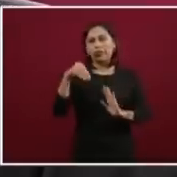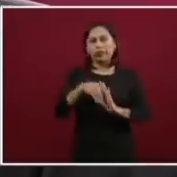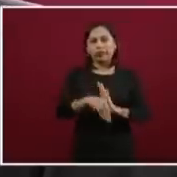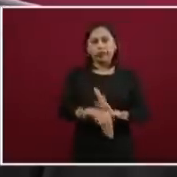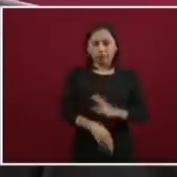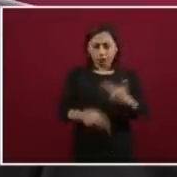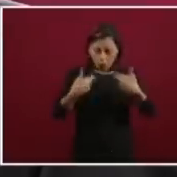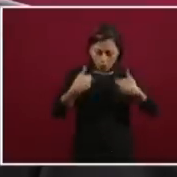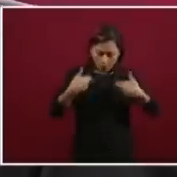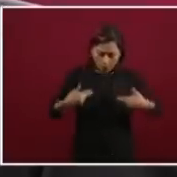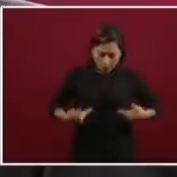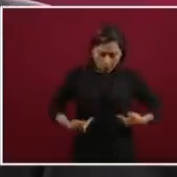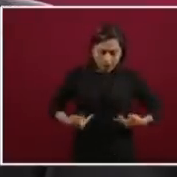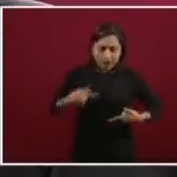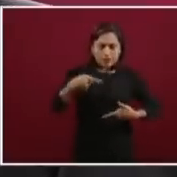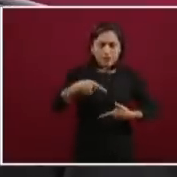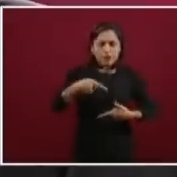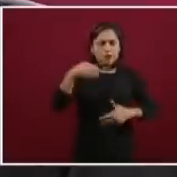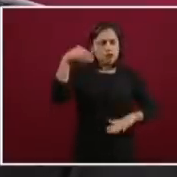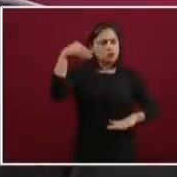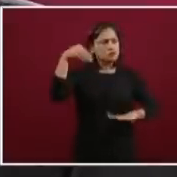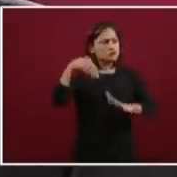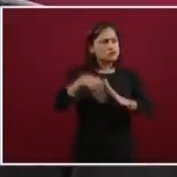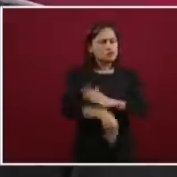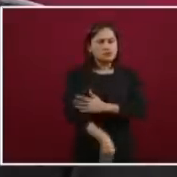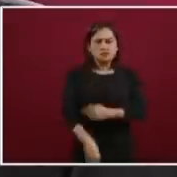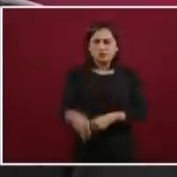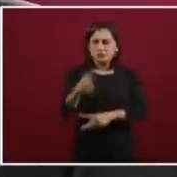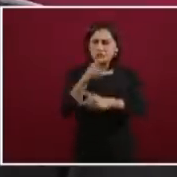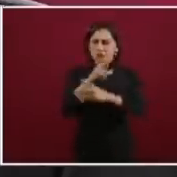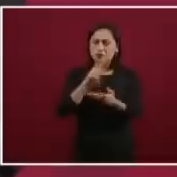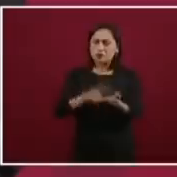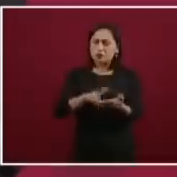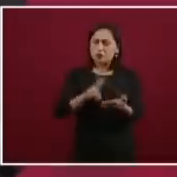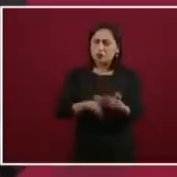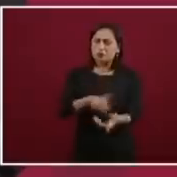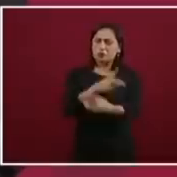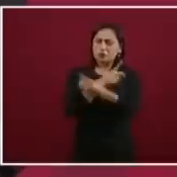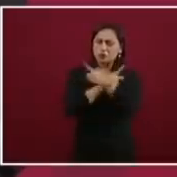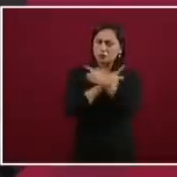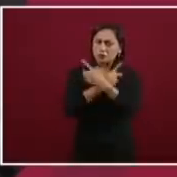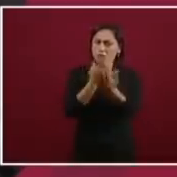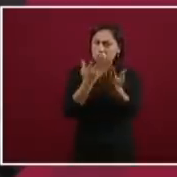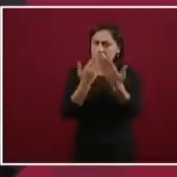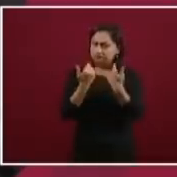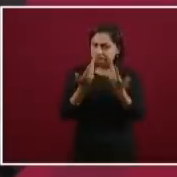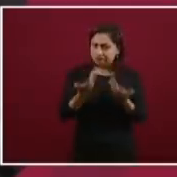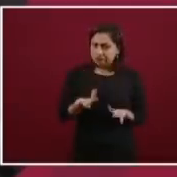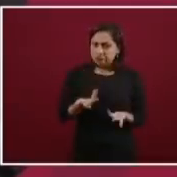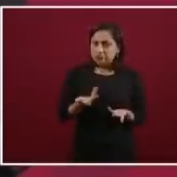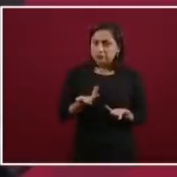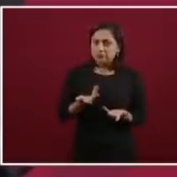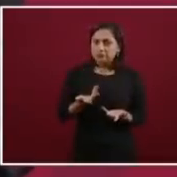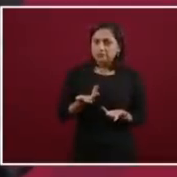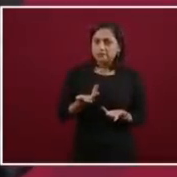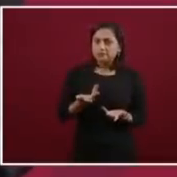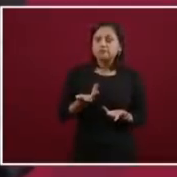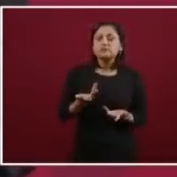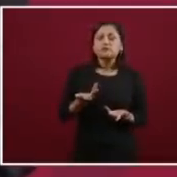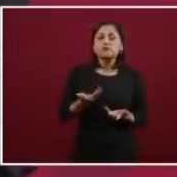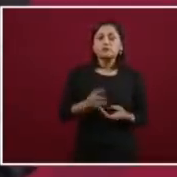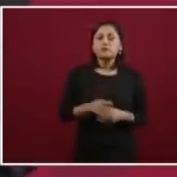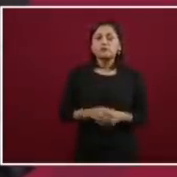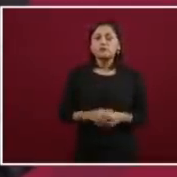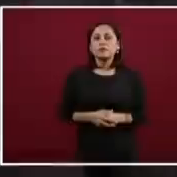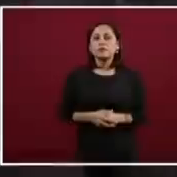extremo e por lo general los que